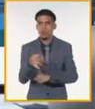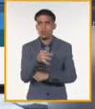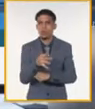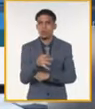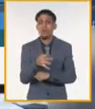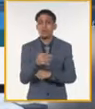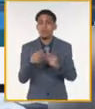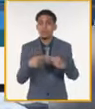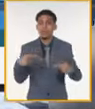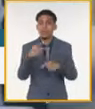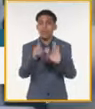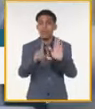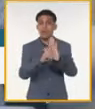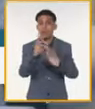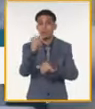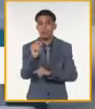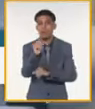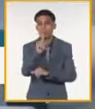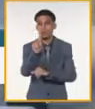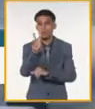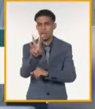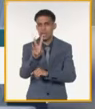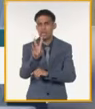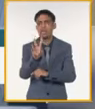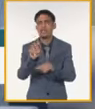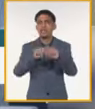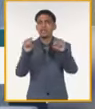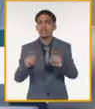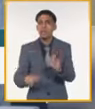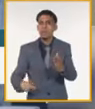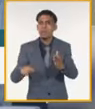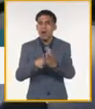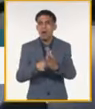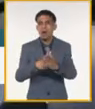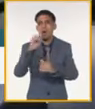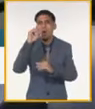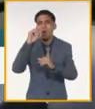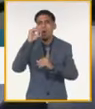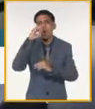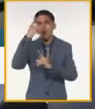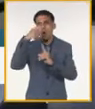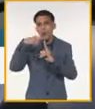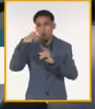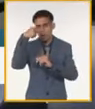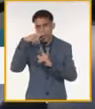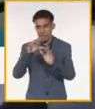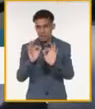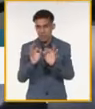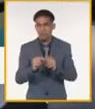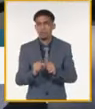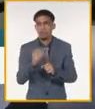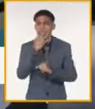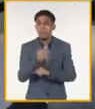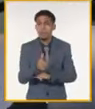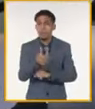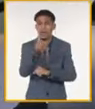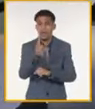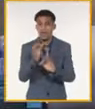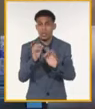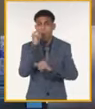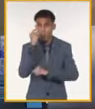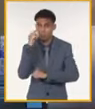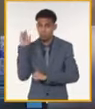modificativo de la ley número 113 del sistema tributario respectivamente durante su sesión extraordinaria encabezada por el presidente de este